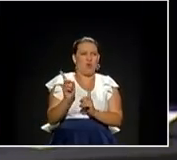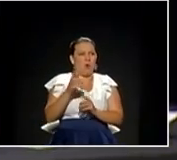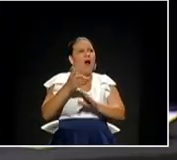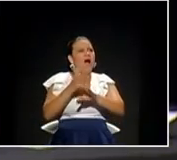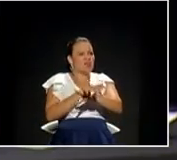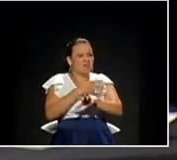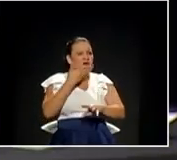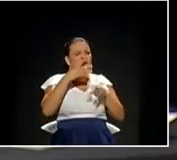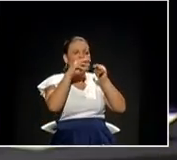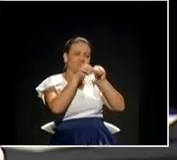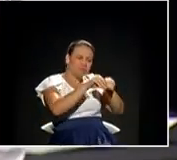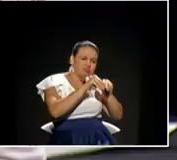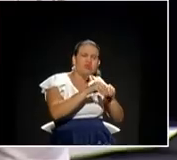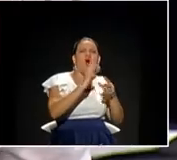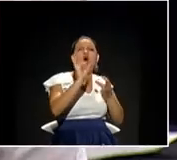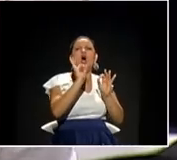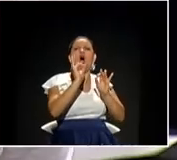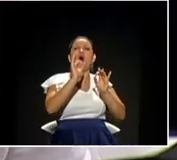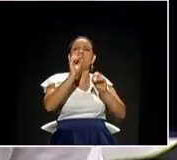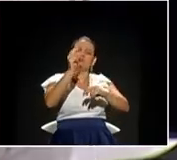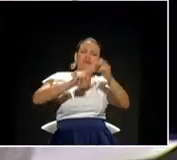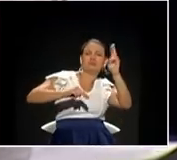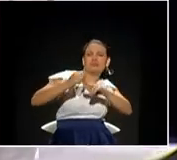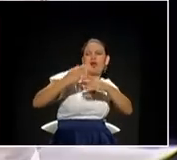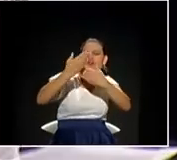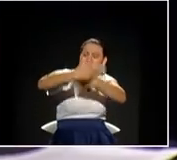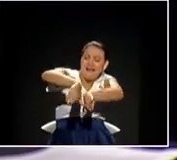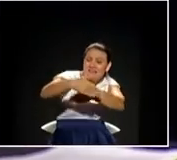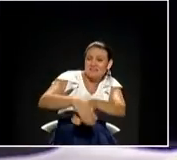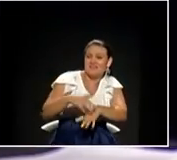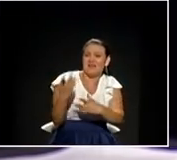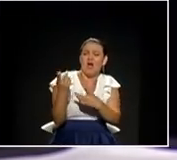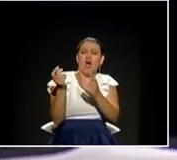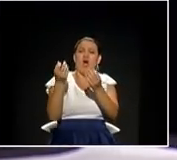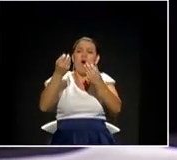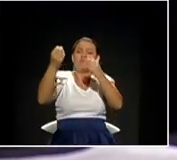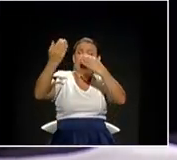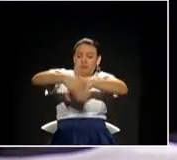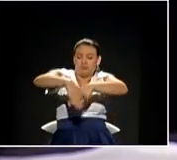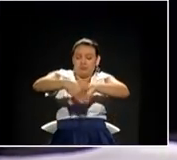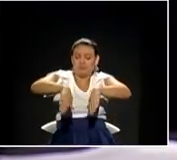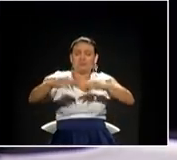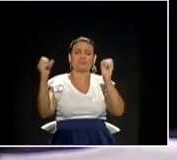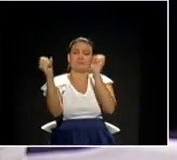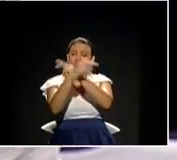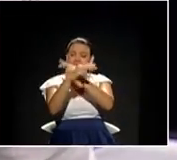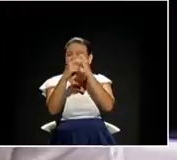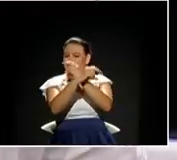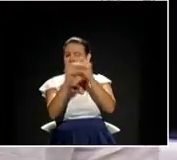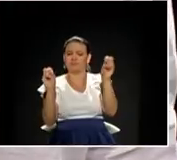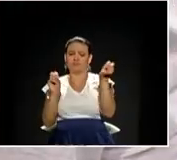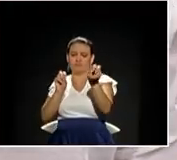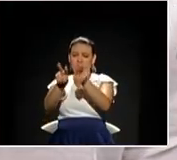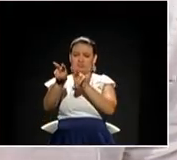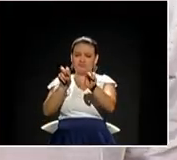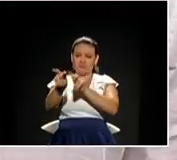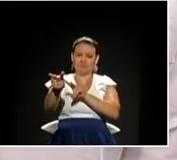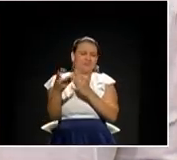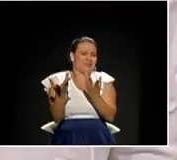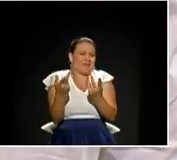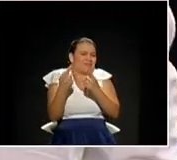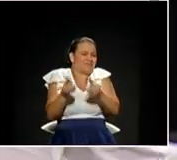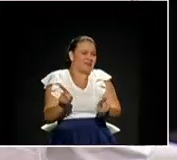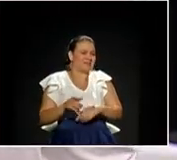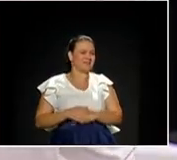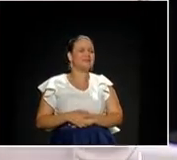decisión le ha puesto a la construcción de obras de infraestructura a los cambios y los viales y evitar esas medidas reitero restrictivas estás que